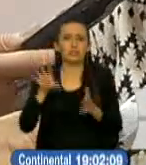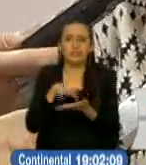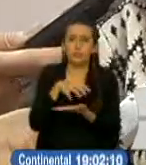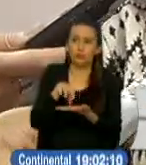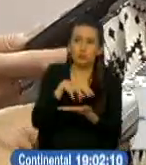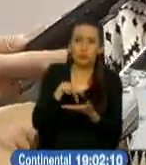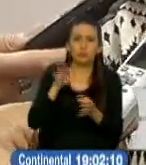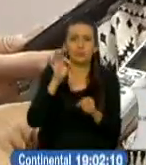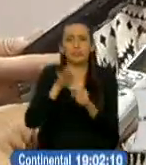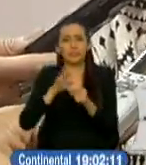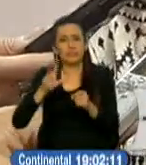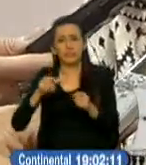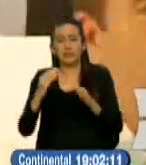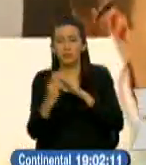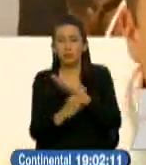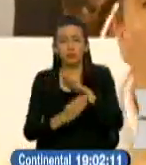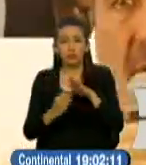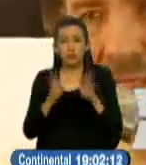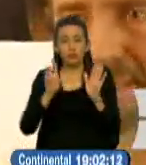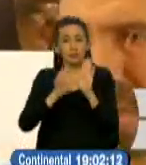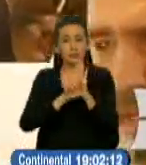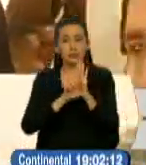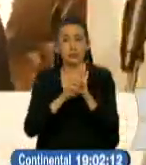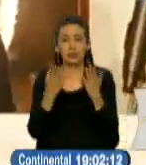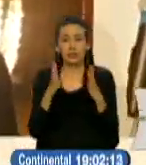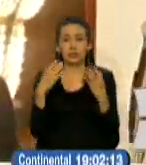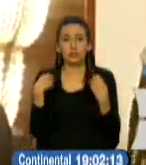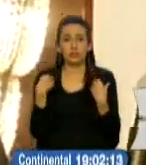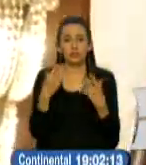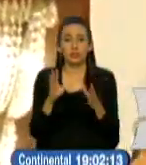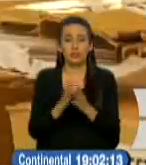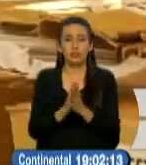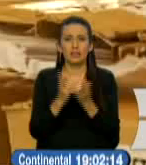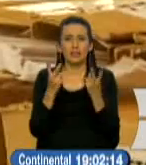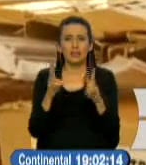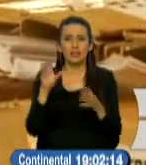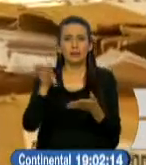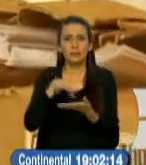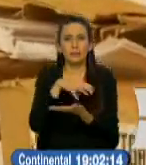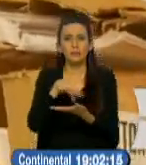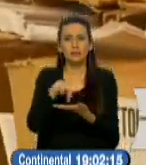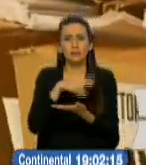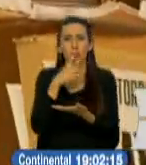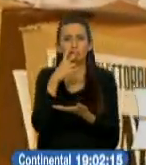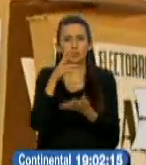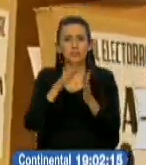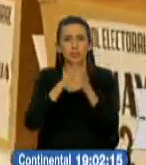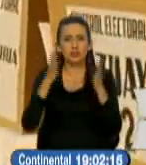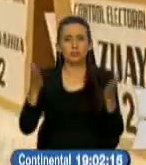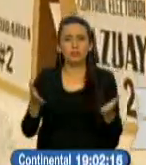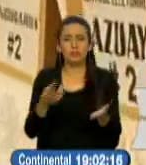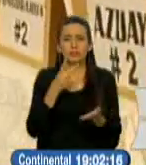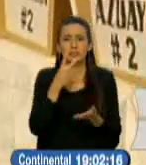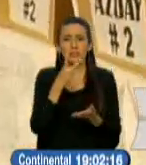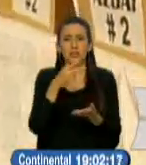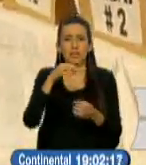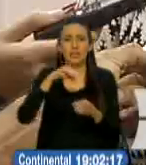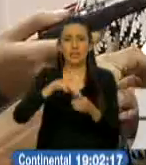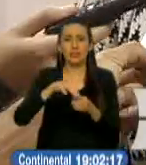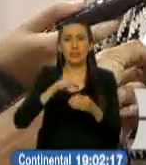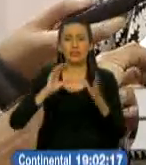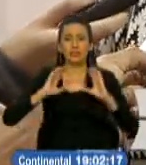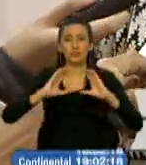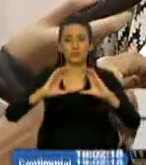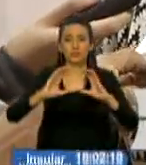expectativa que no tiene el fundamento legal adecuado. Además, le generan dudas los precedentes que esto pudiese constituir en la democracia ecuatoriana.